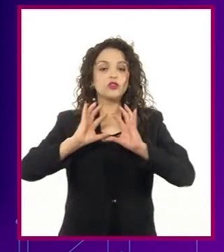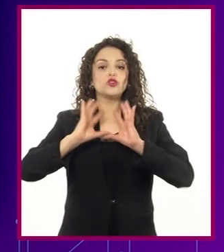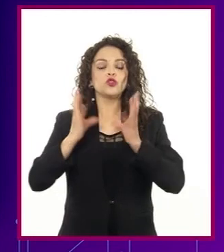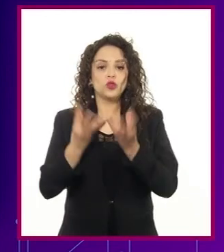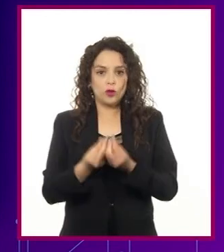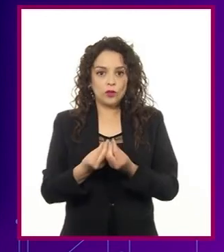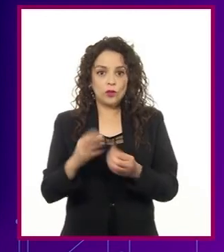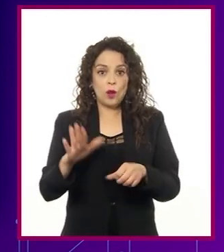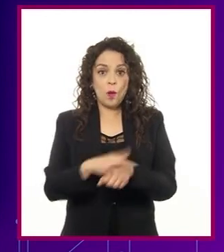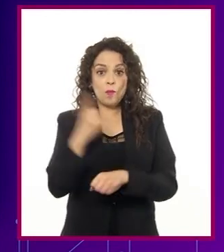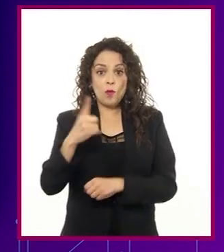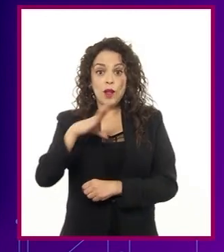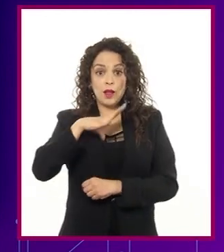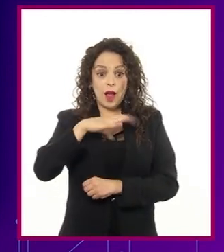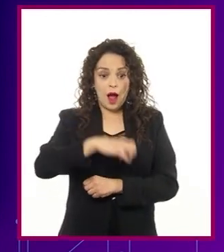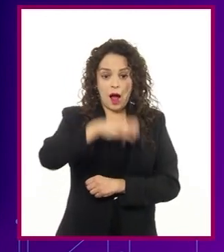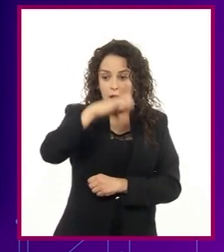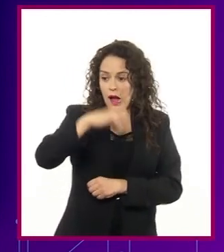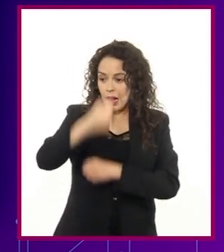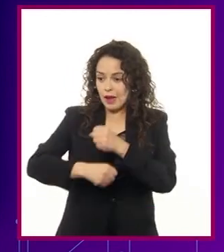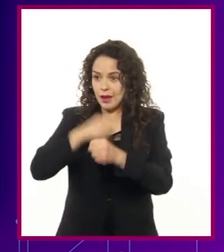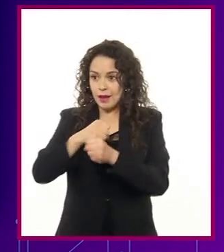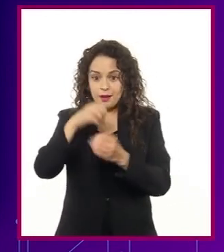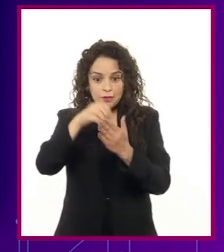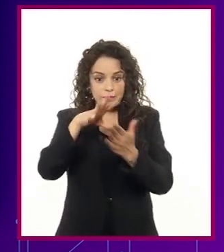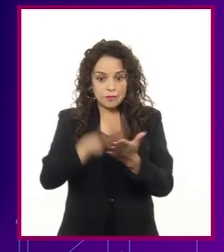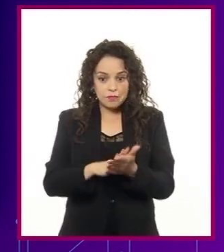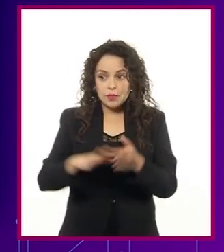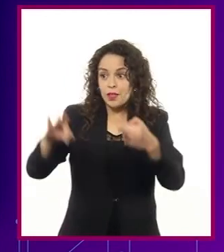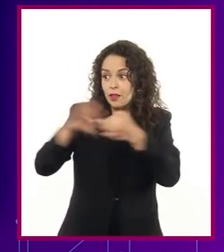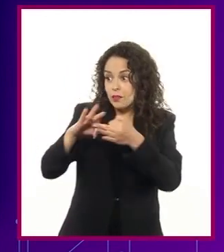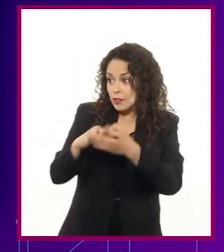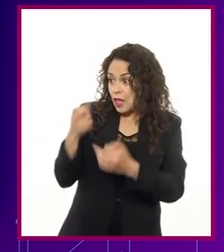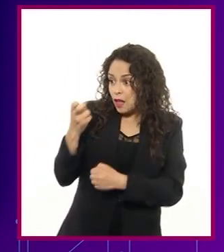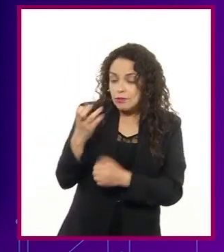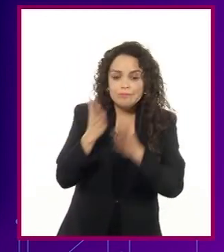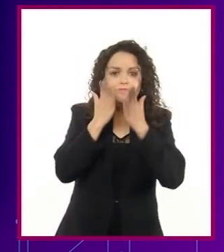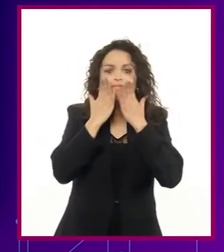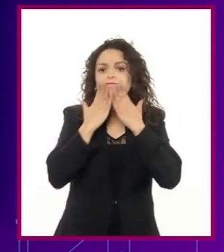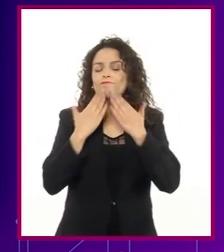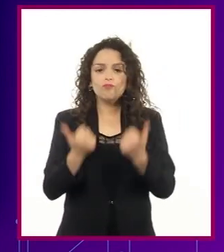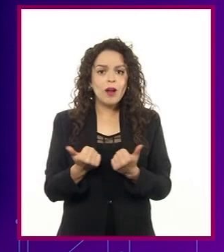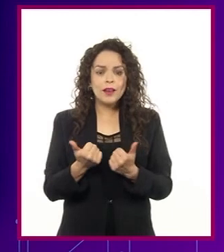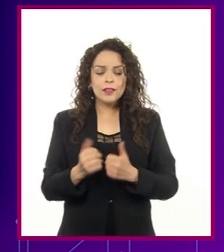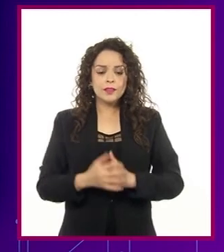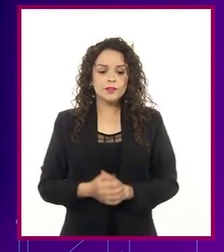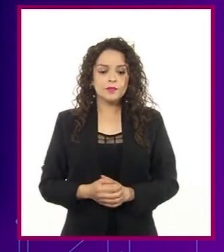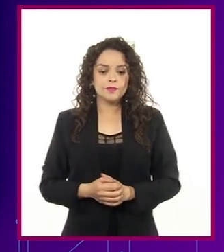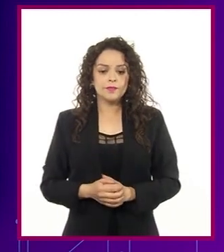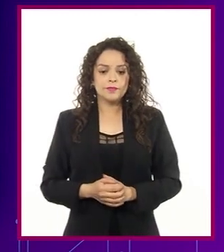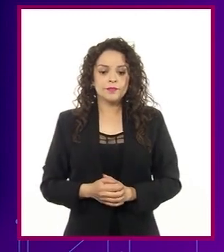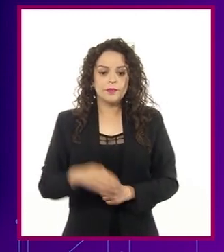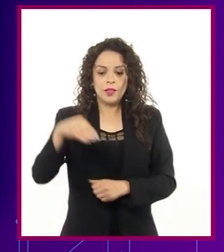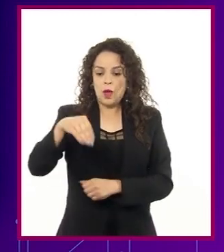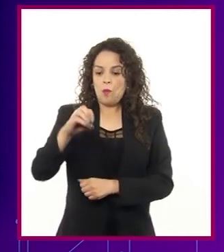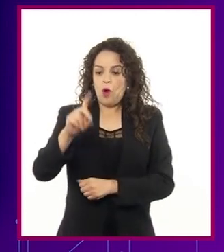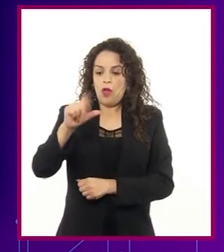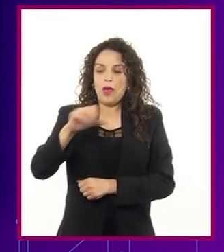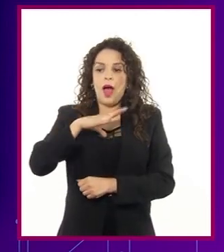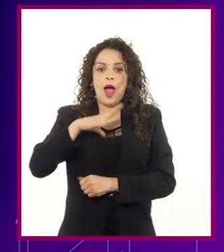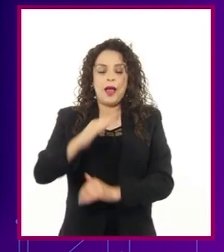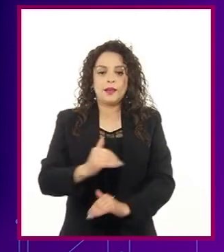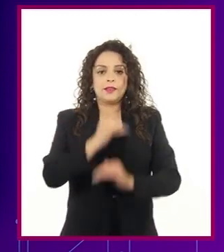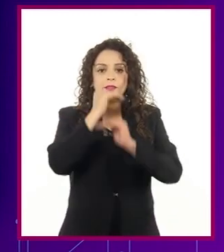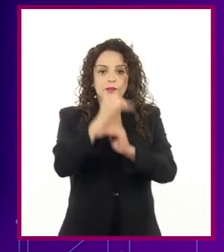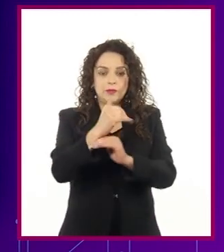de las edades registradas se acerca a ese valor. Por otro lado, la moda tiene limitaciones en